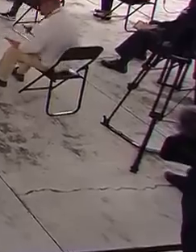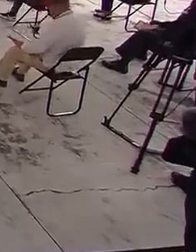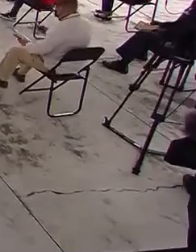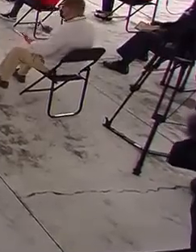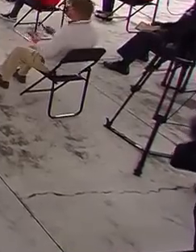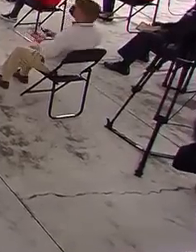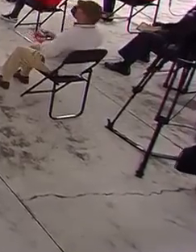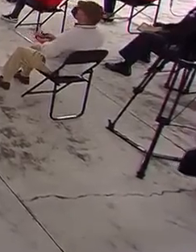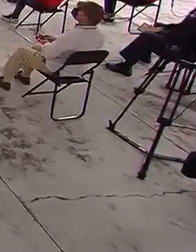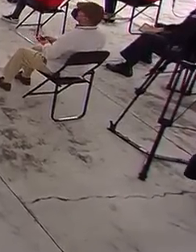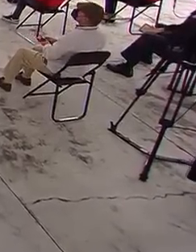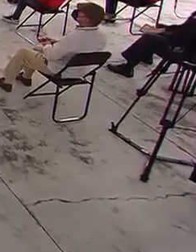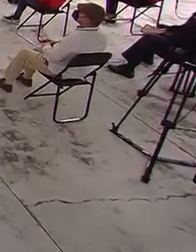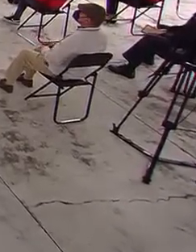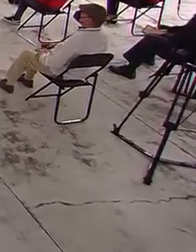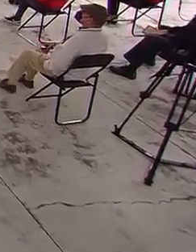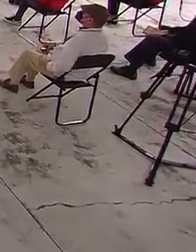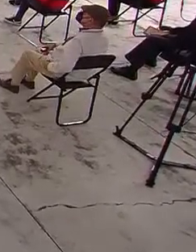los lunes.